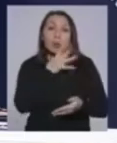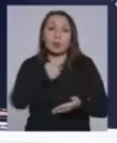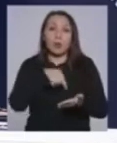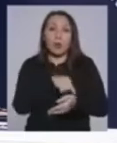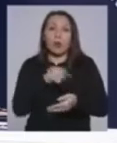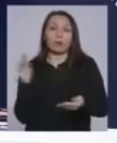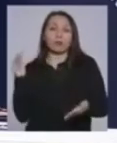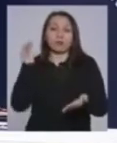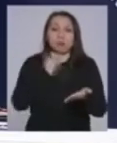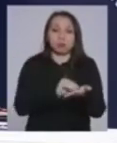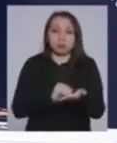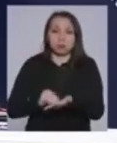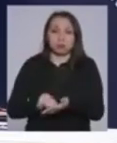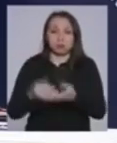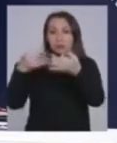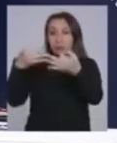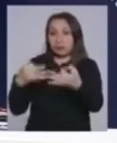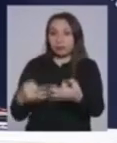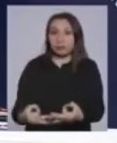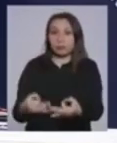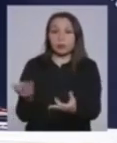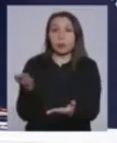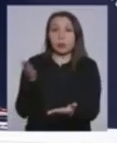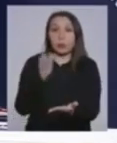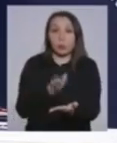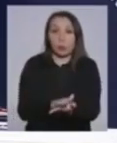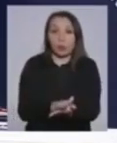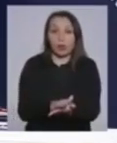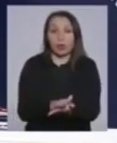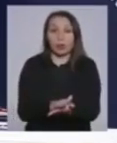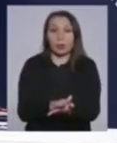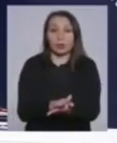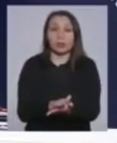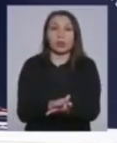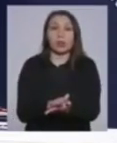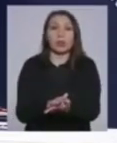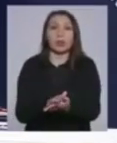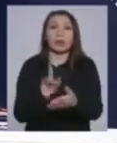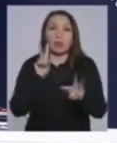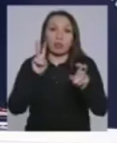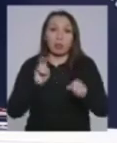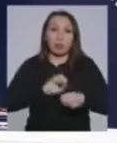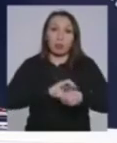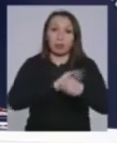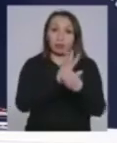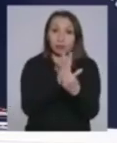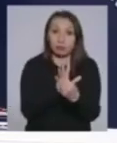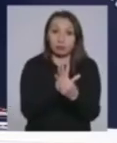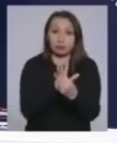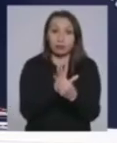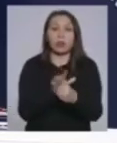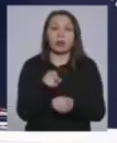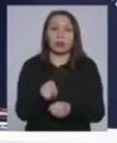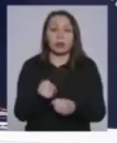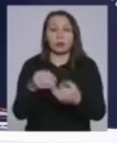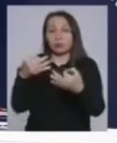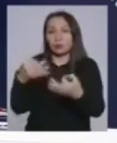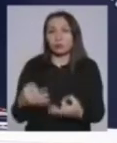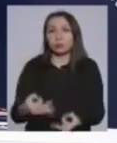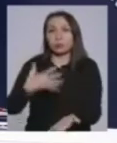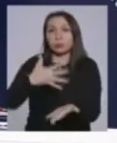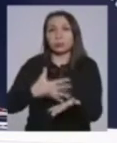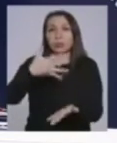horas, con lo cual la cifra total de fallecidos asociados al COVID-19 asciende a